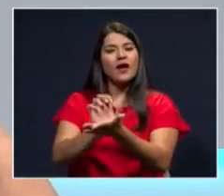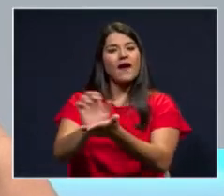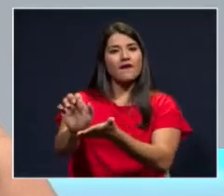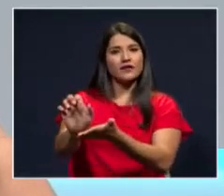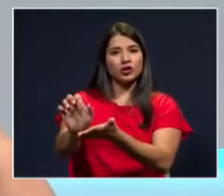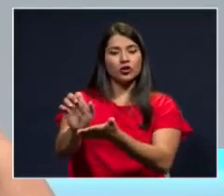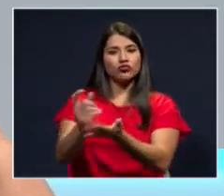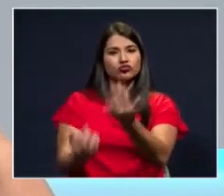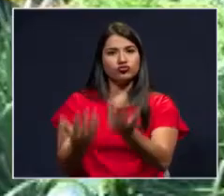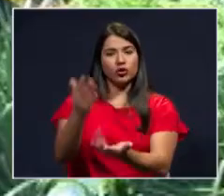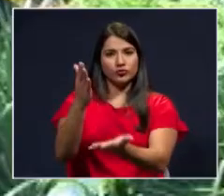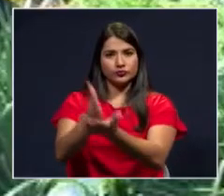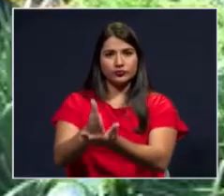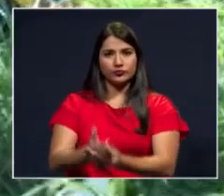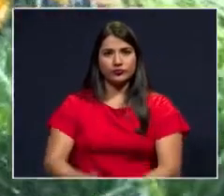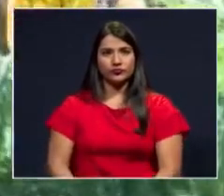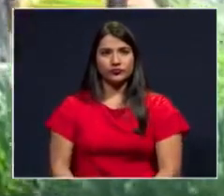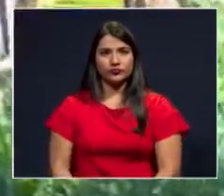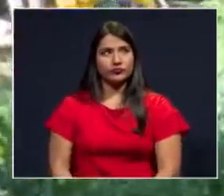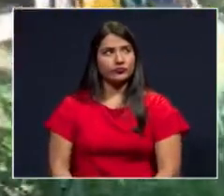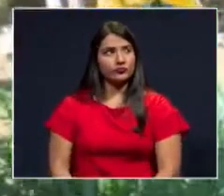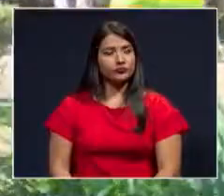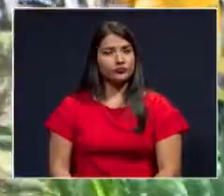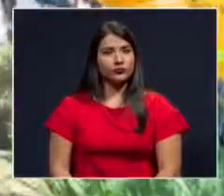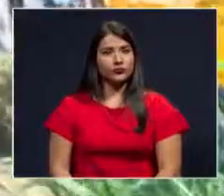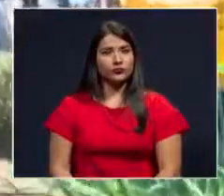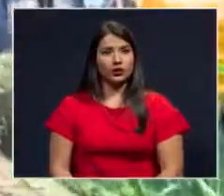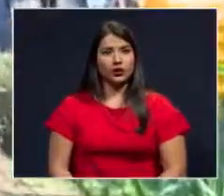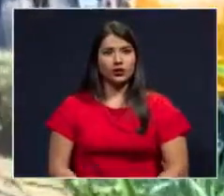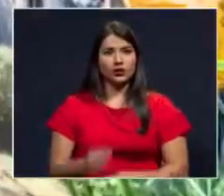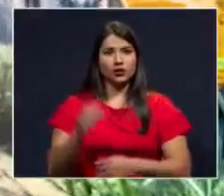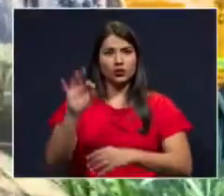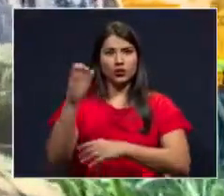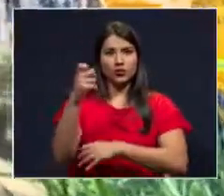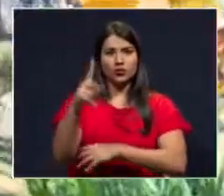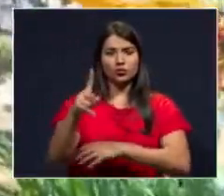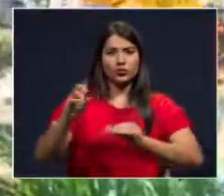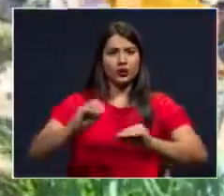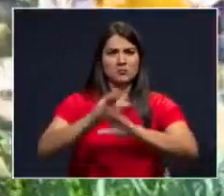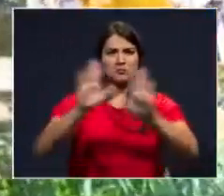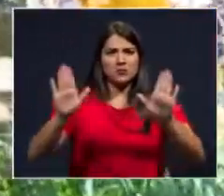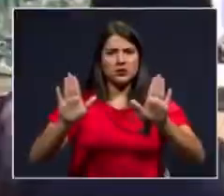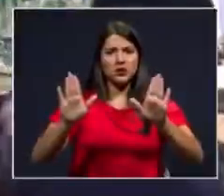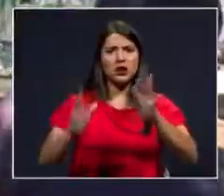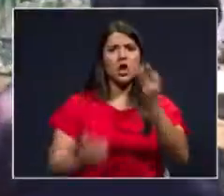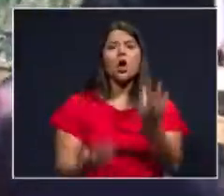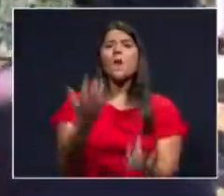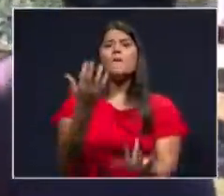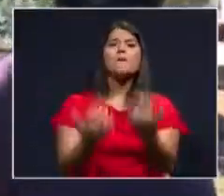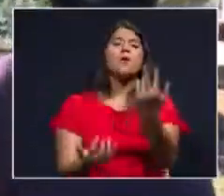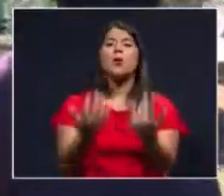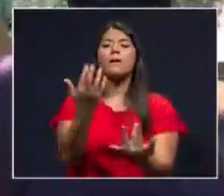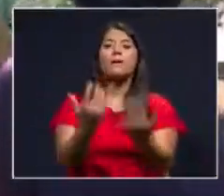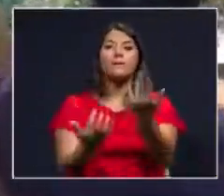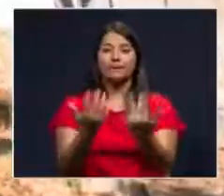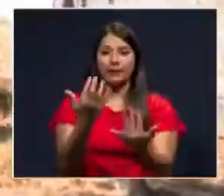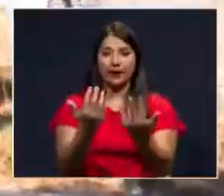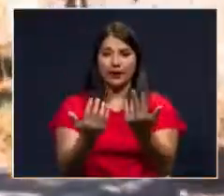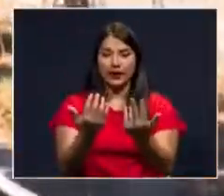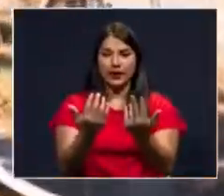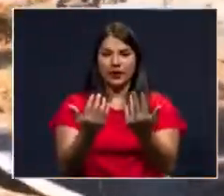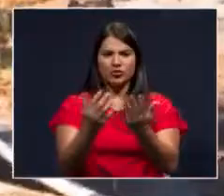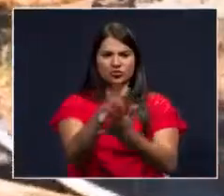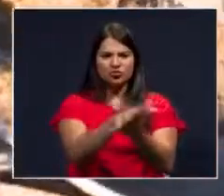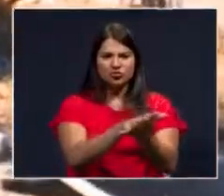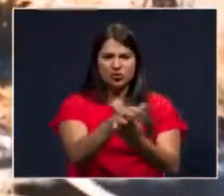viviendas cercanas. A las 9:11 de la mañana los bomberos recibieron la alerta de un voraz incendio que consumía varias